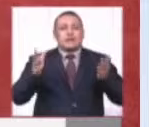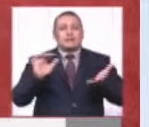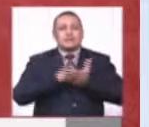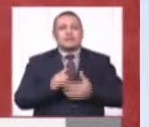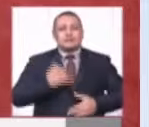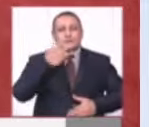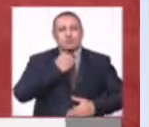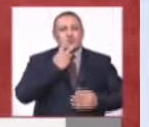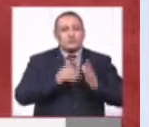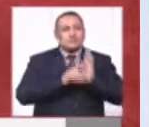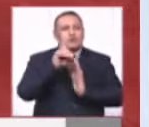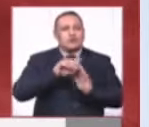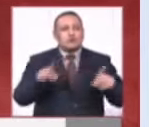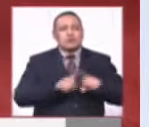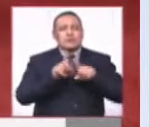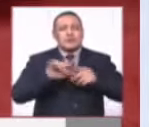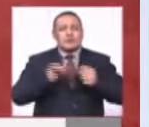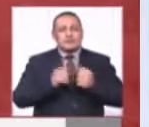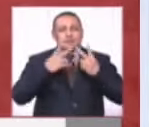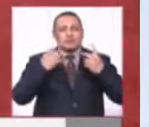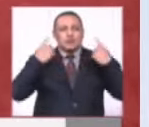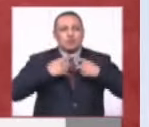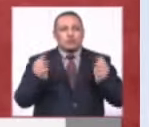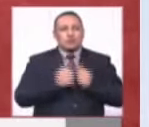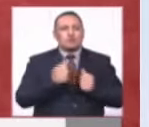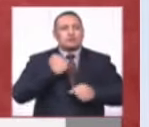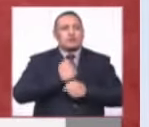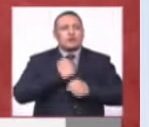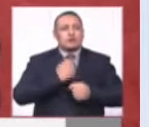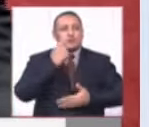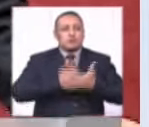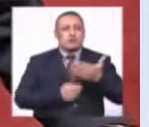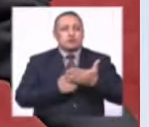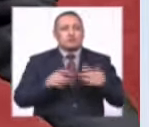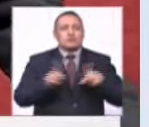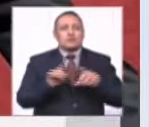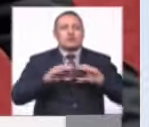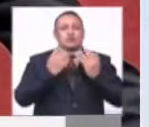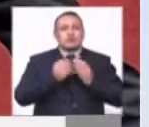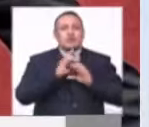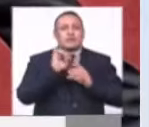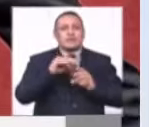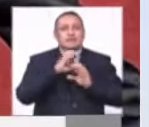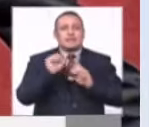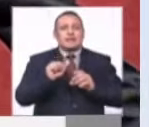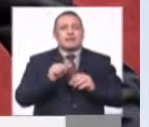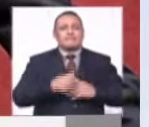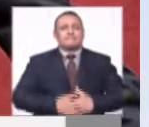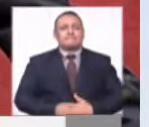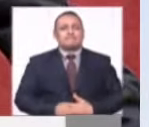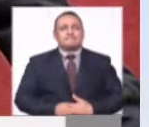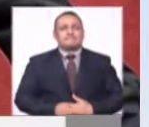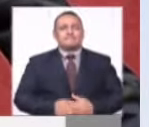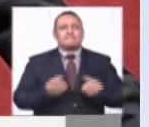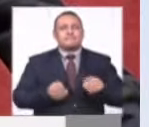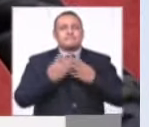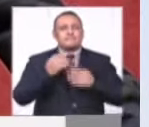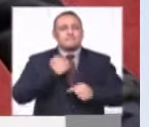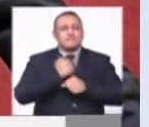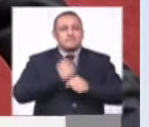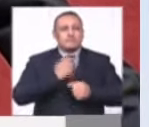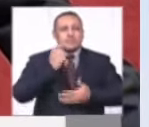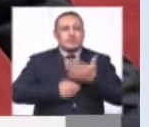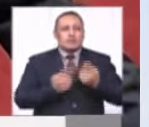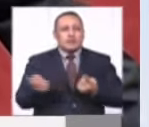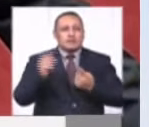que se están desarrollando a través de la modalidad de obras por impuestos del congresista Aguinaga? En obras por